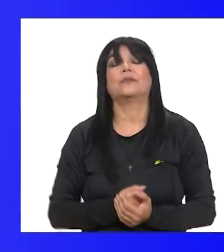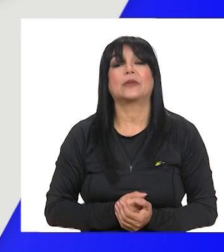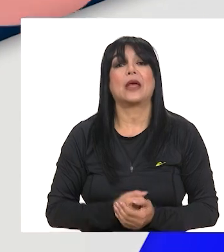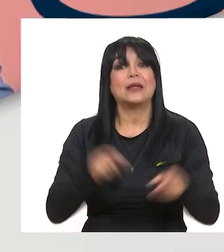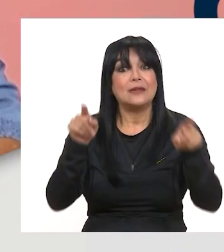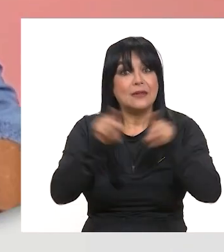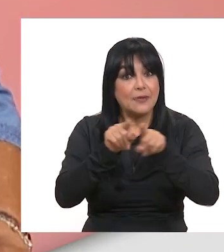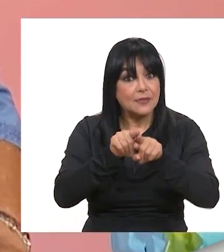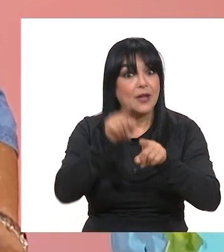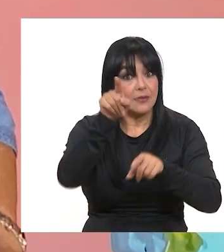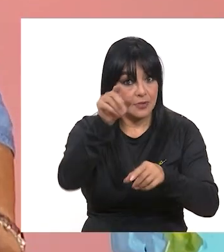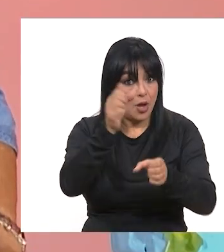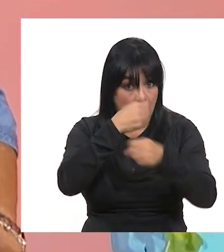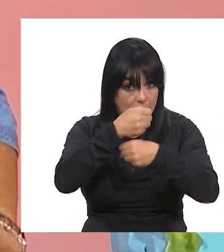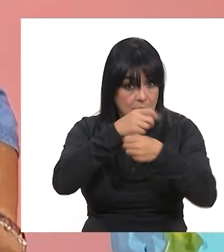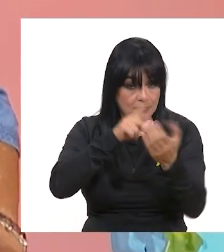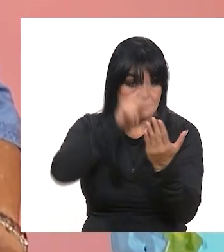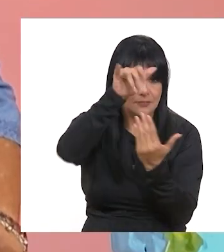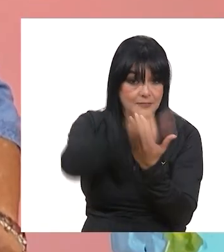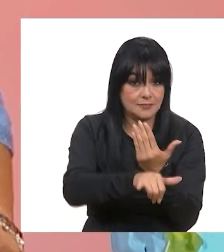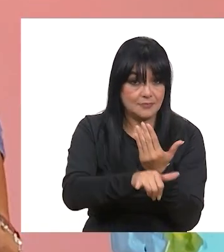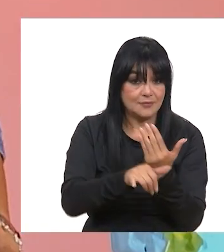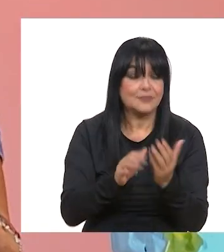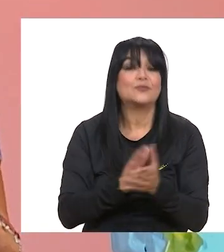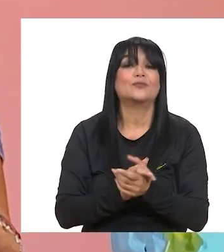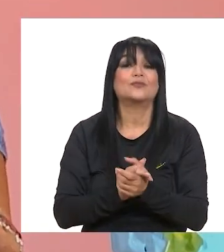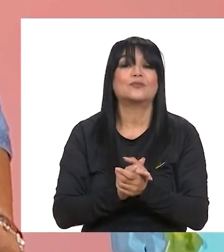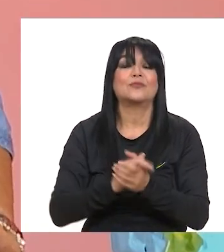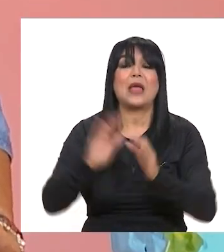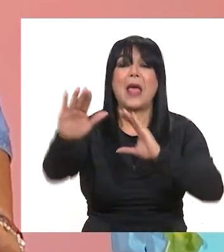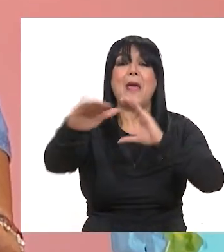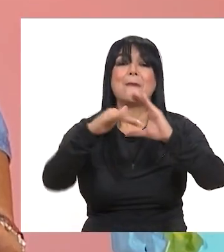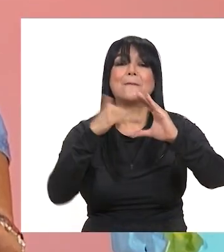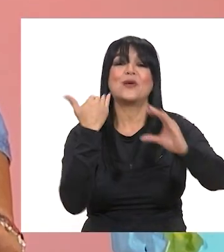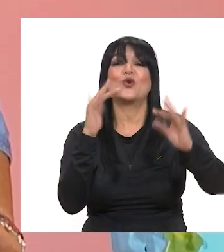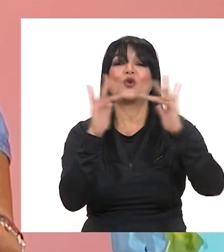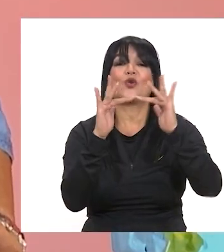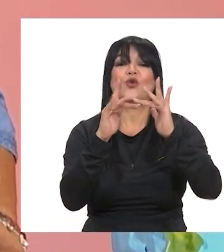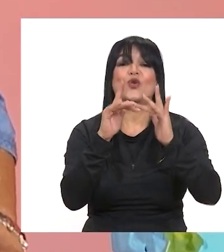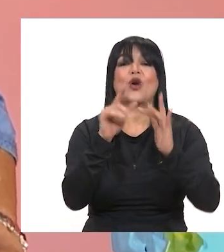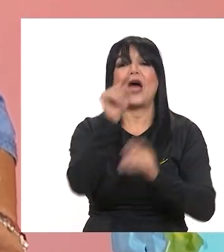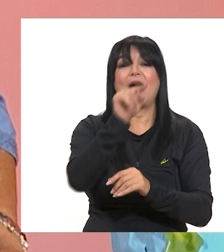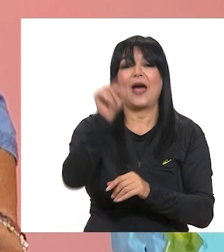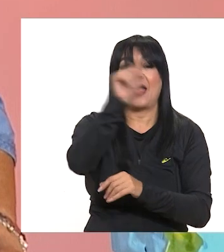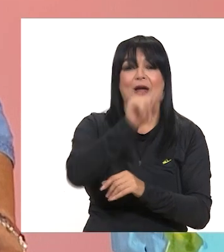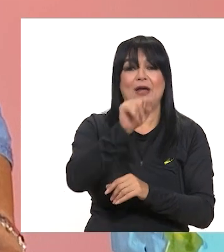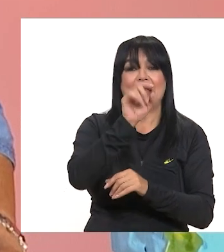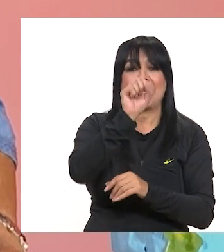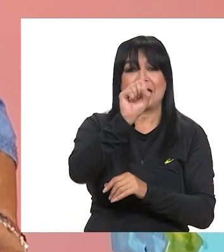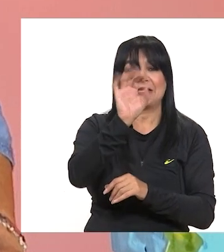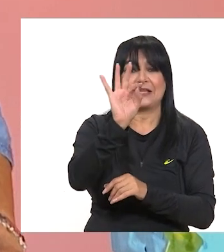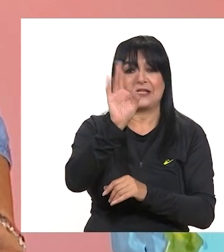¿También intentaste realizar el proyecto? Envíanoslo por contacto